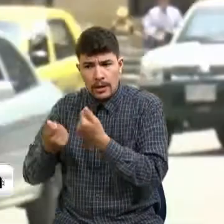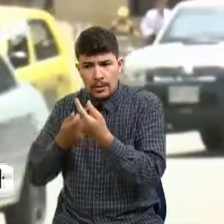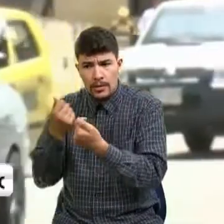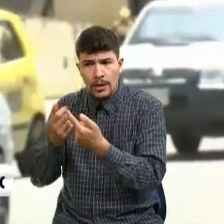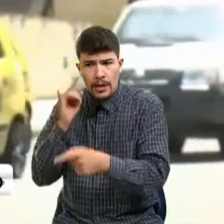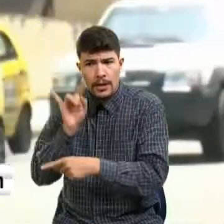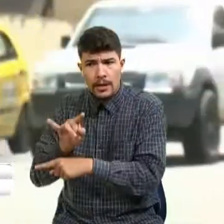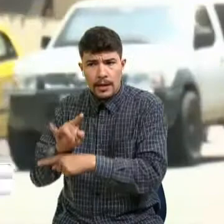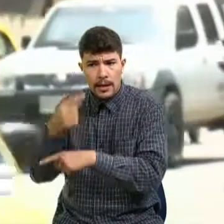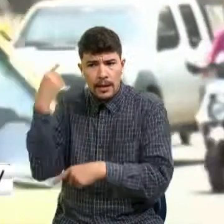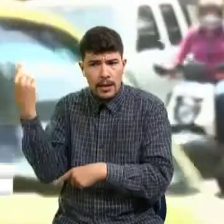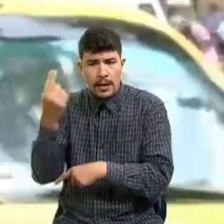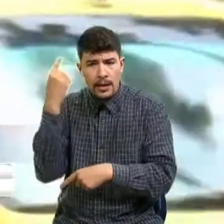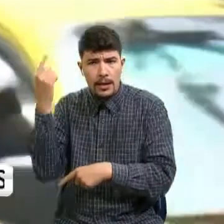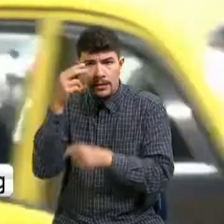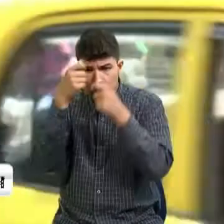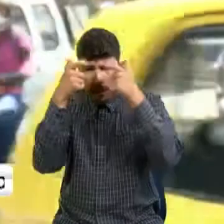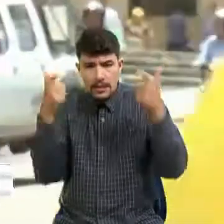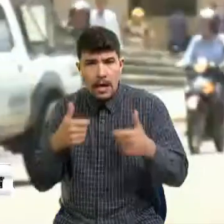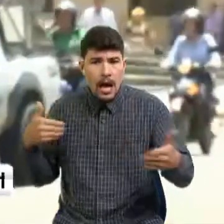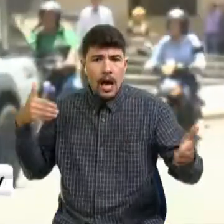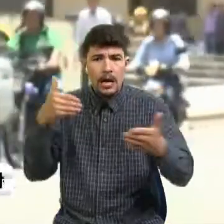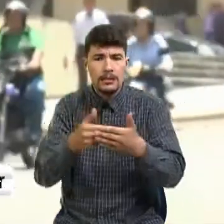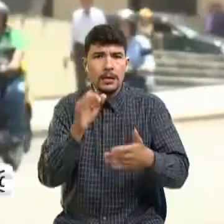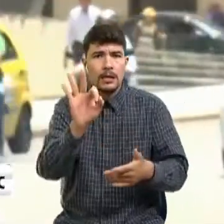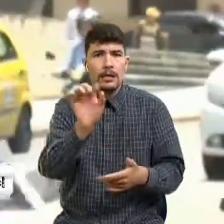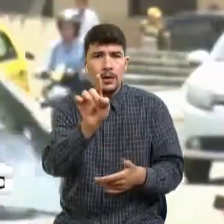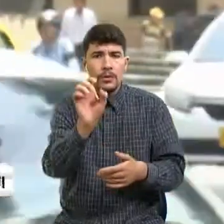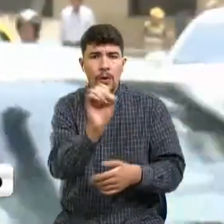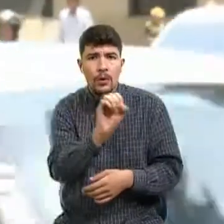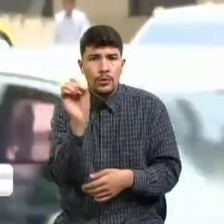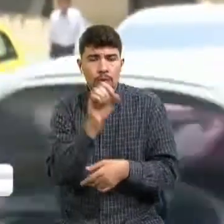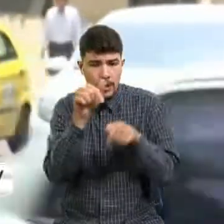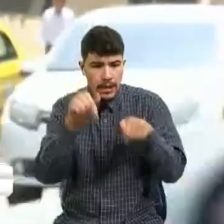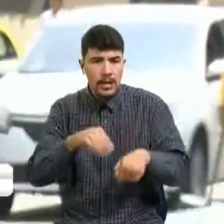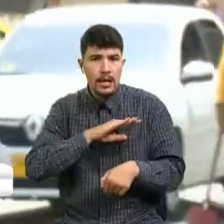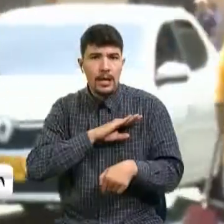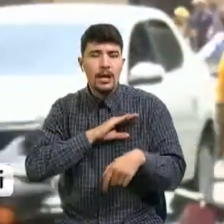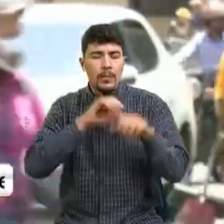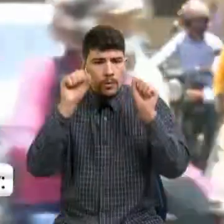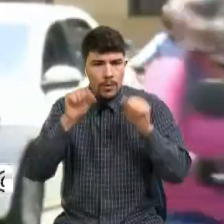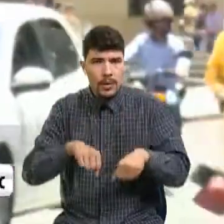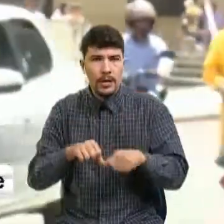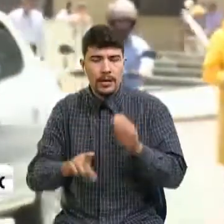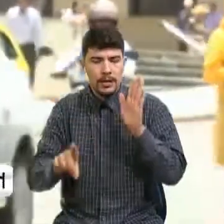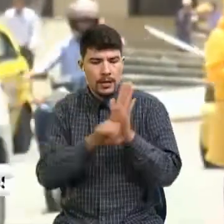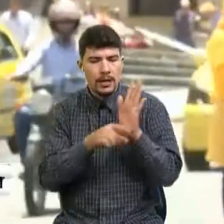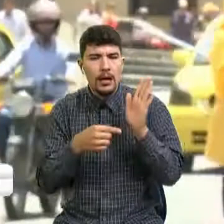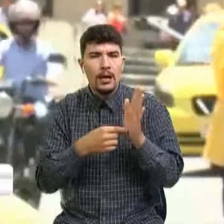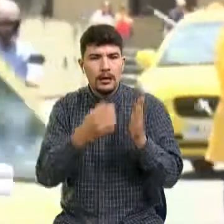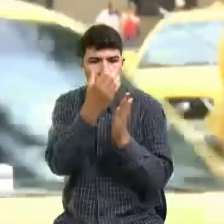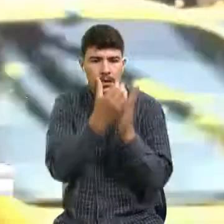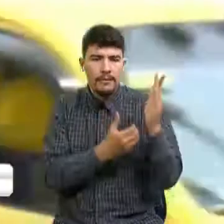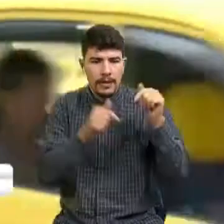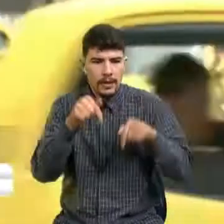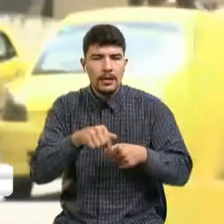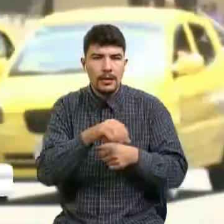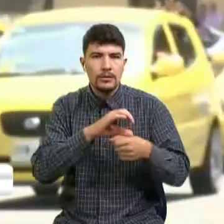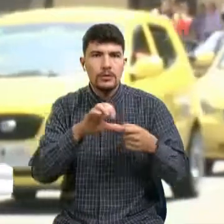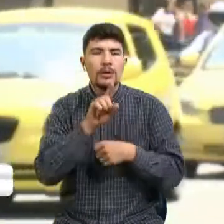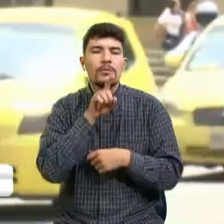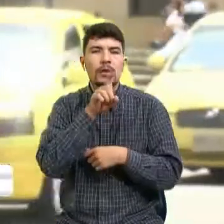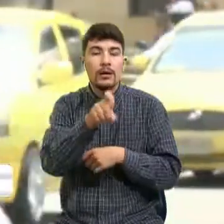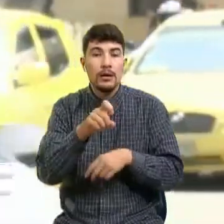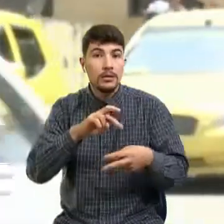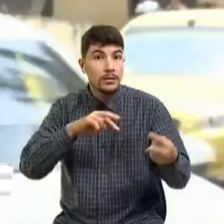nación hasta el 31 de octubre tiene el alcalde de bucaramanga para decretar la categorización del municipio de lo